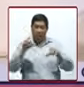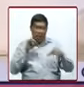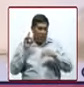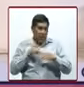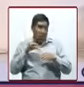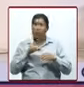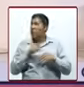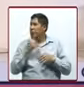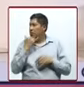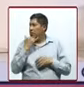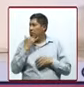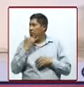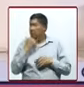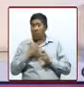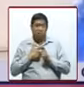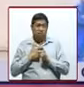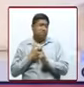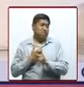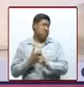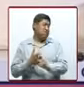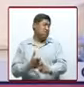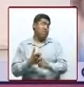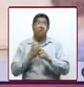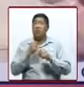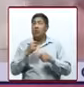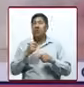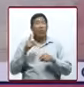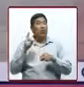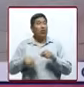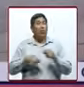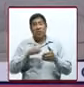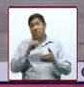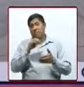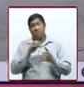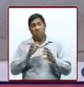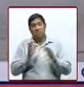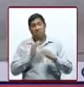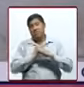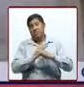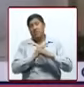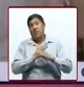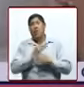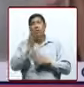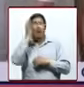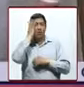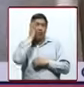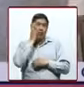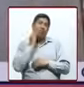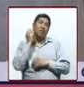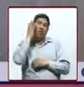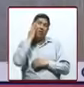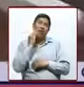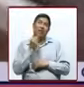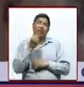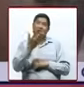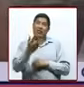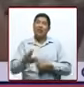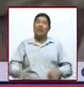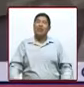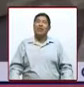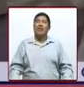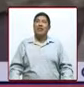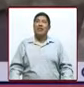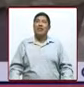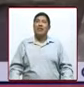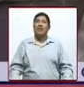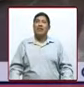les hace correr y no le pueden quitar el balón. Y eres capísimo, mira, que